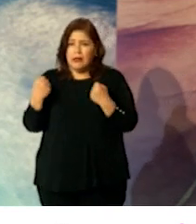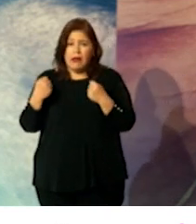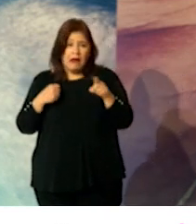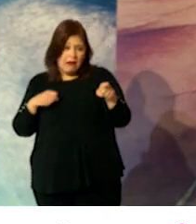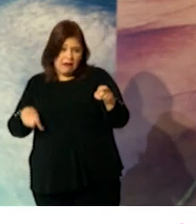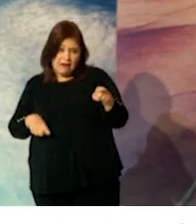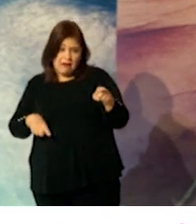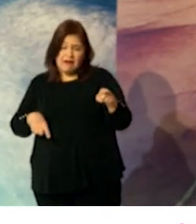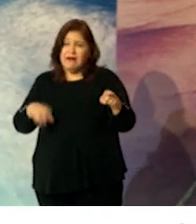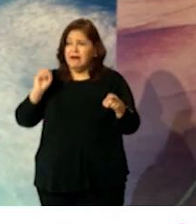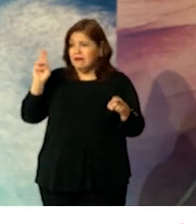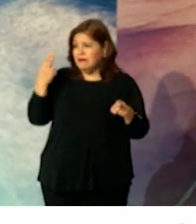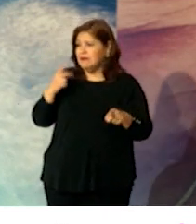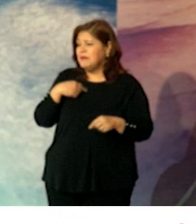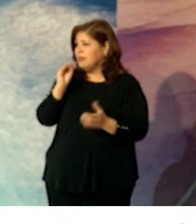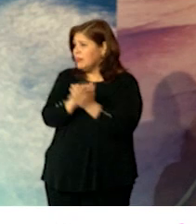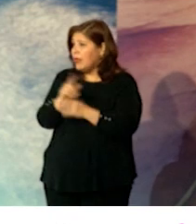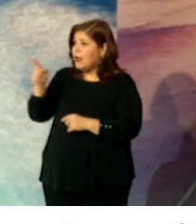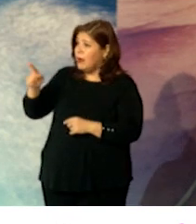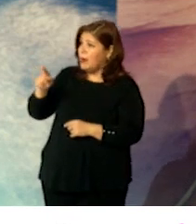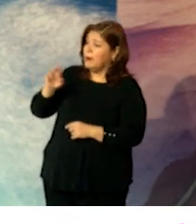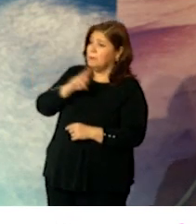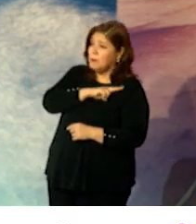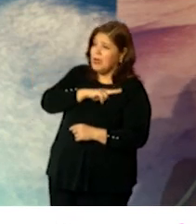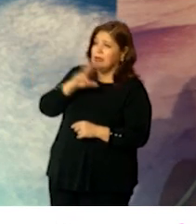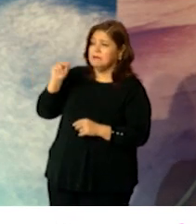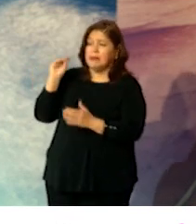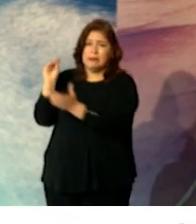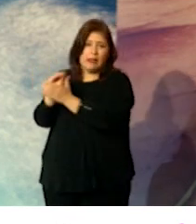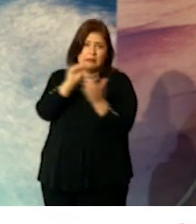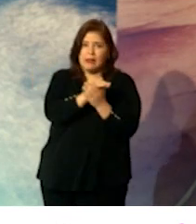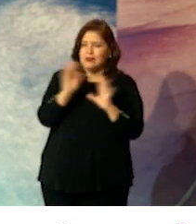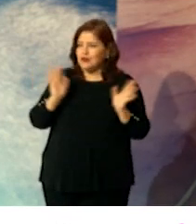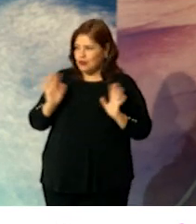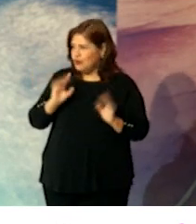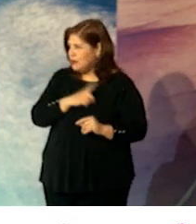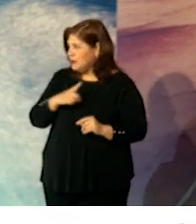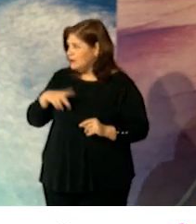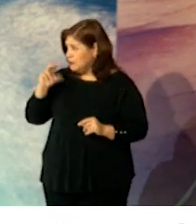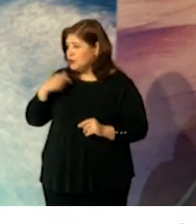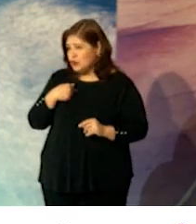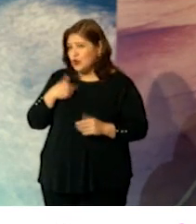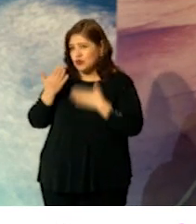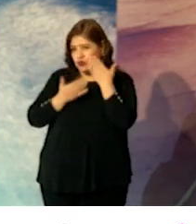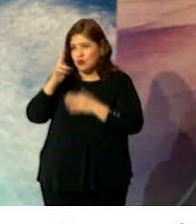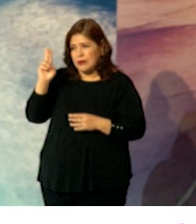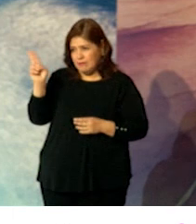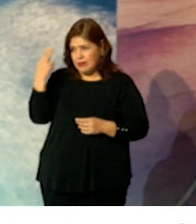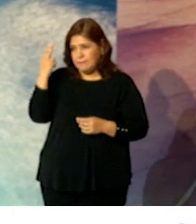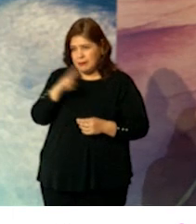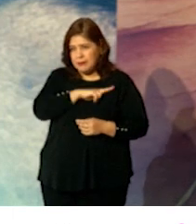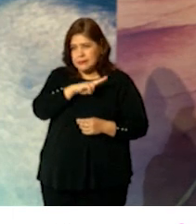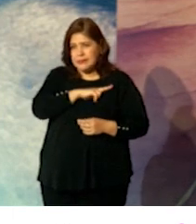eres pública, pues no te voy a hacer caso, porque eres privada, pues tampoco. Y eso se los digo, pues yo estudié en una universidad privada y era súper